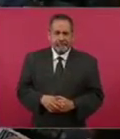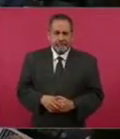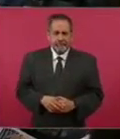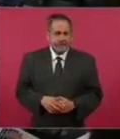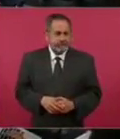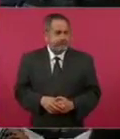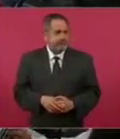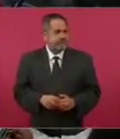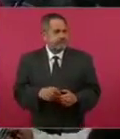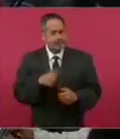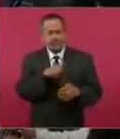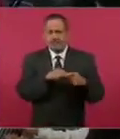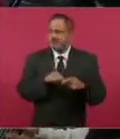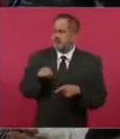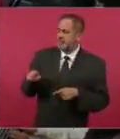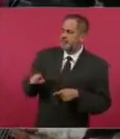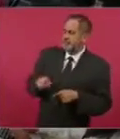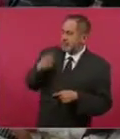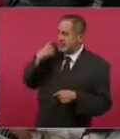actitud, el funcionamiento